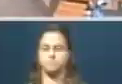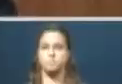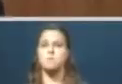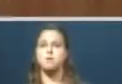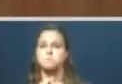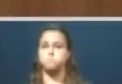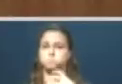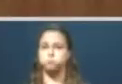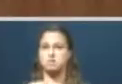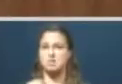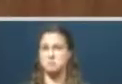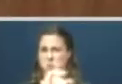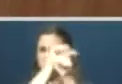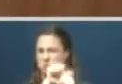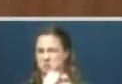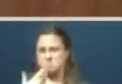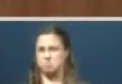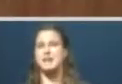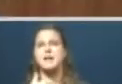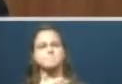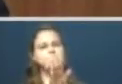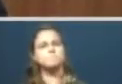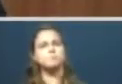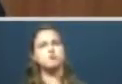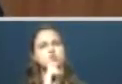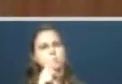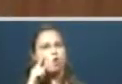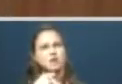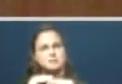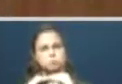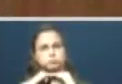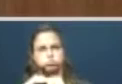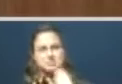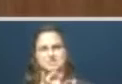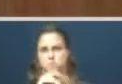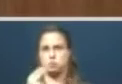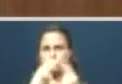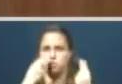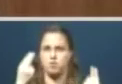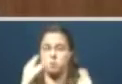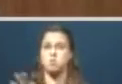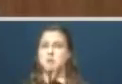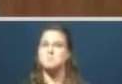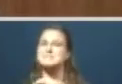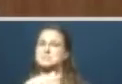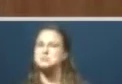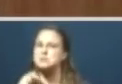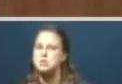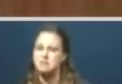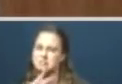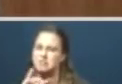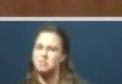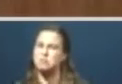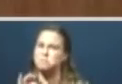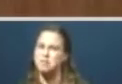la reforma de este fallido modelo debe abordarse por el contrario en términos de sostenibilidad de los servicios públicos y en el contexto de un territorio y de una